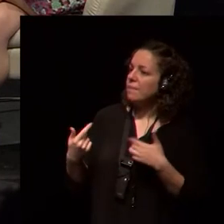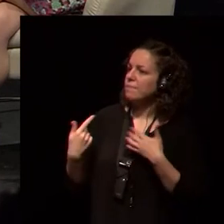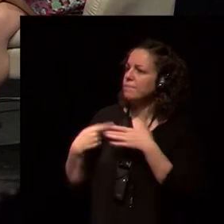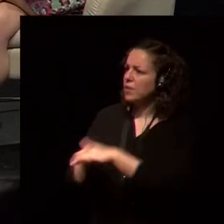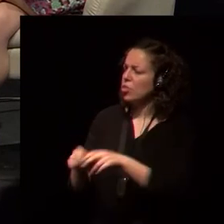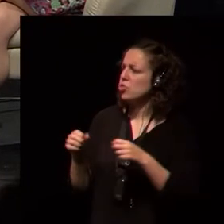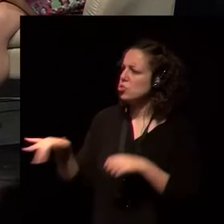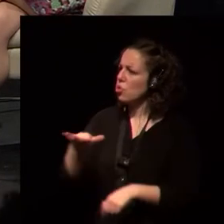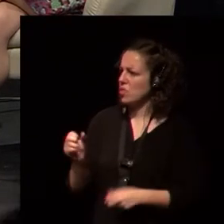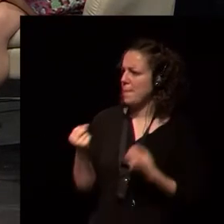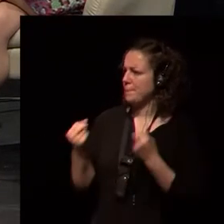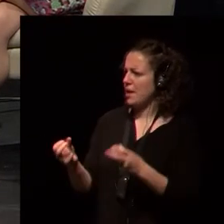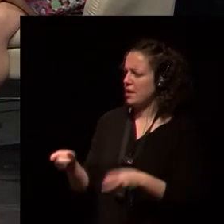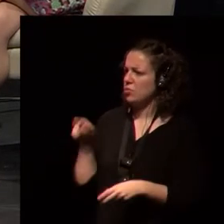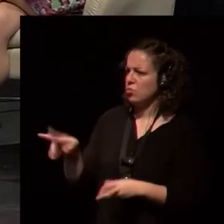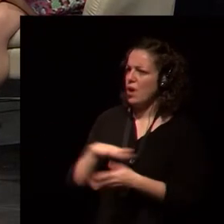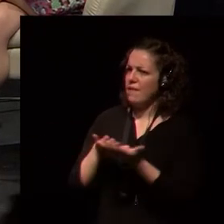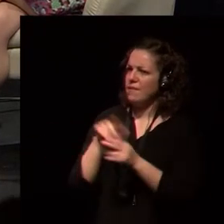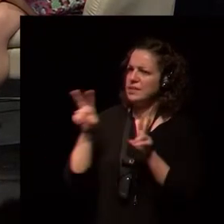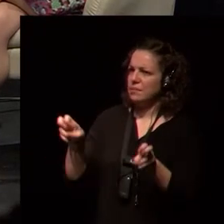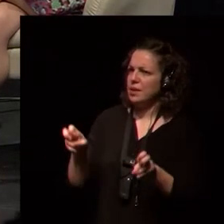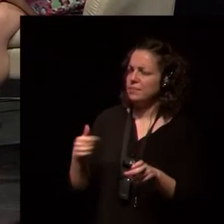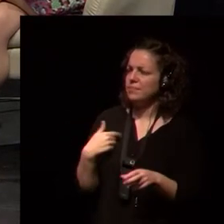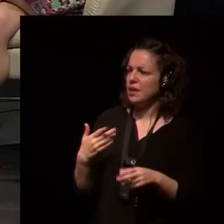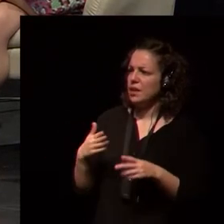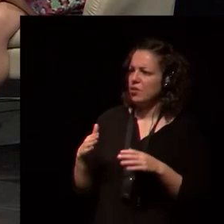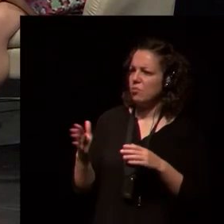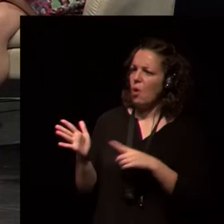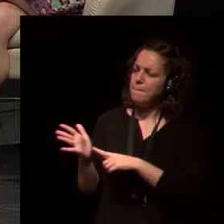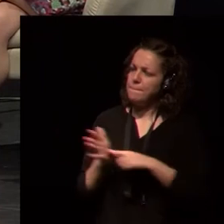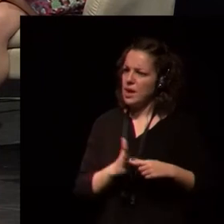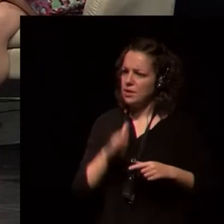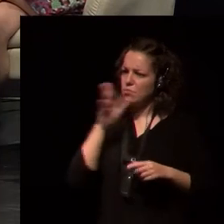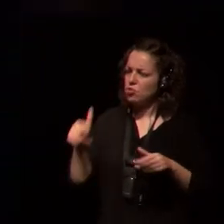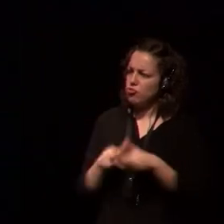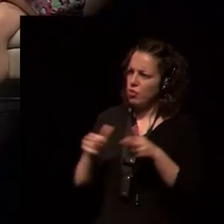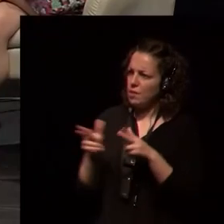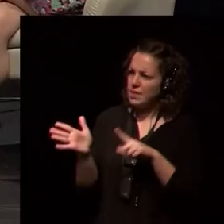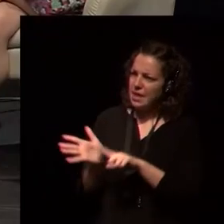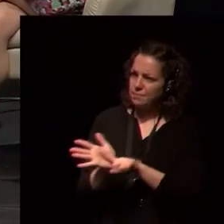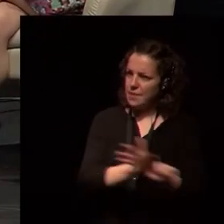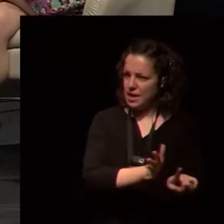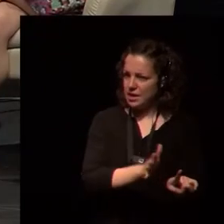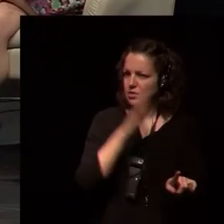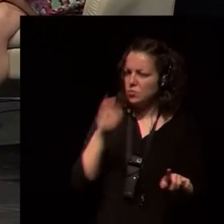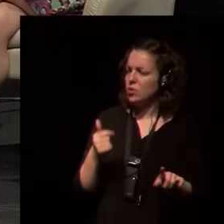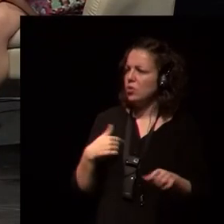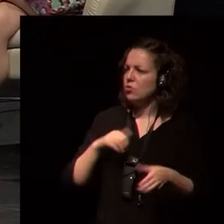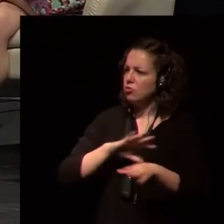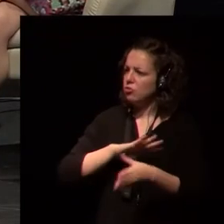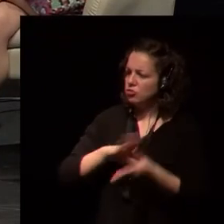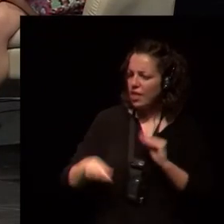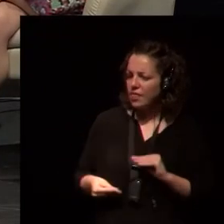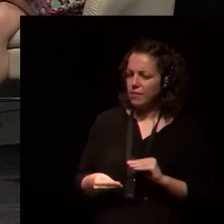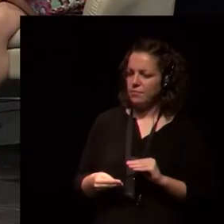y para qué. Tú hablabas de que la gente está en los márgenes, pero está en los márgenes porque socialmente lo hemos puesto a los márgenes, porque no se adaptan,